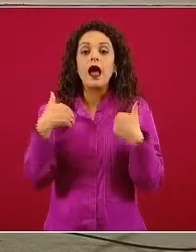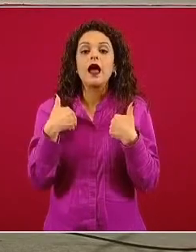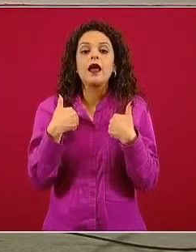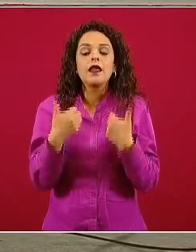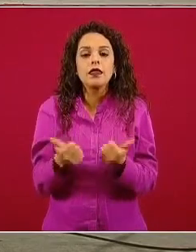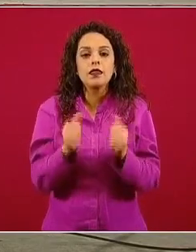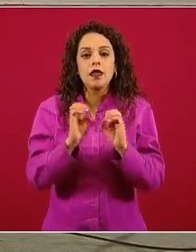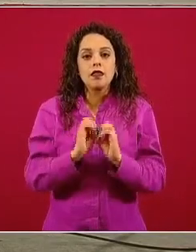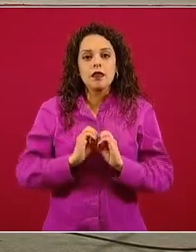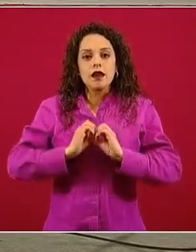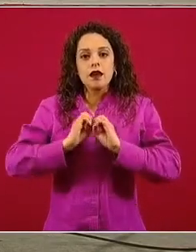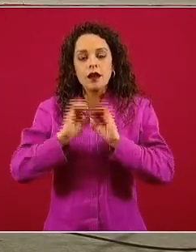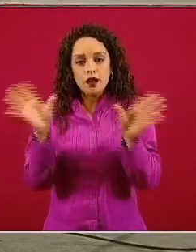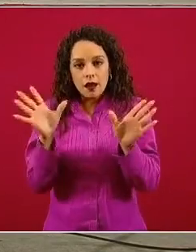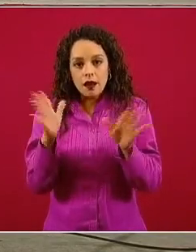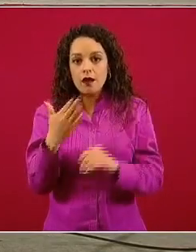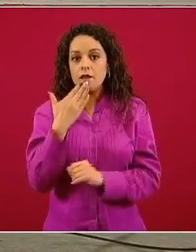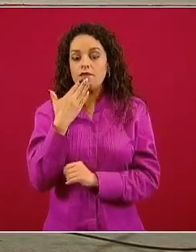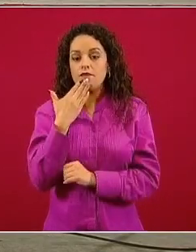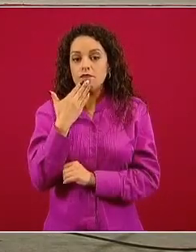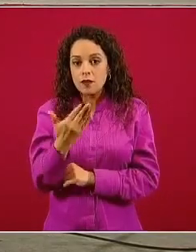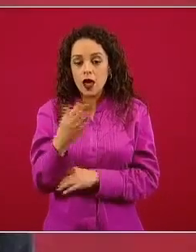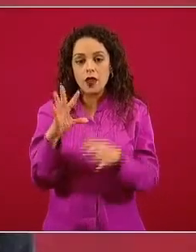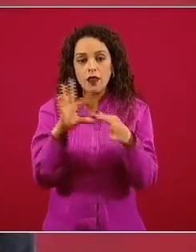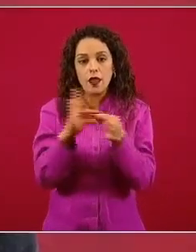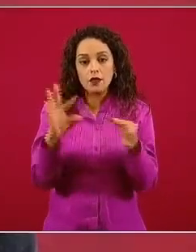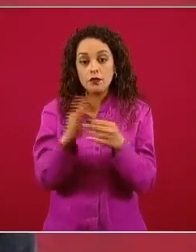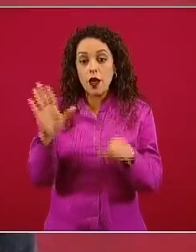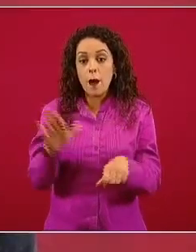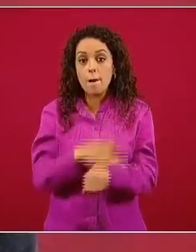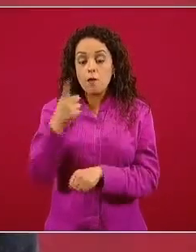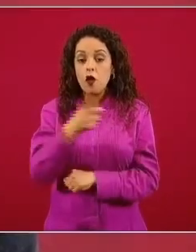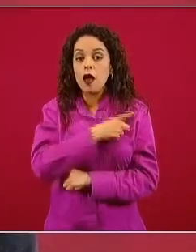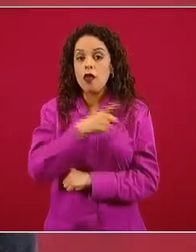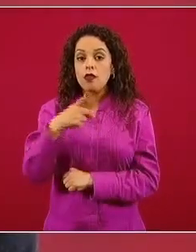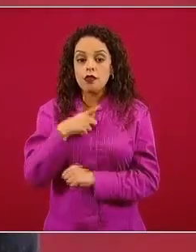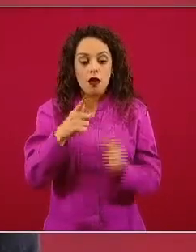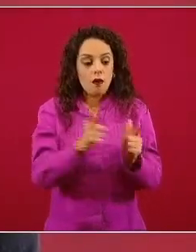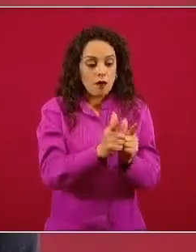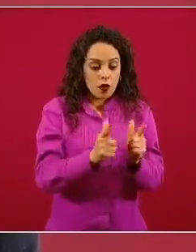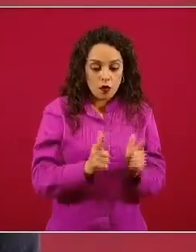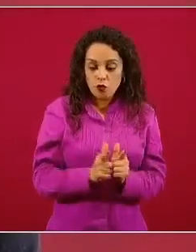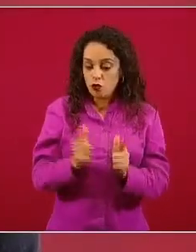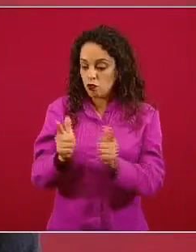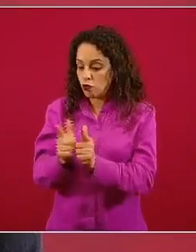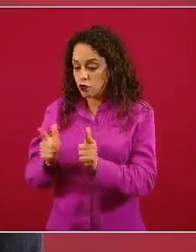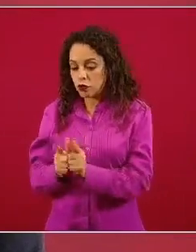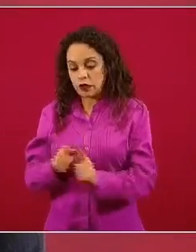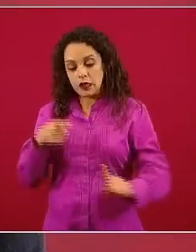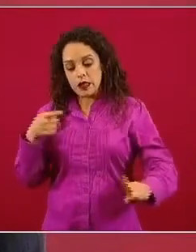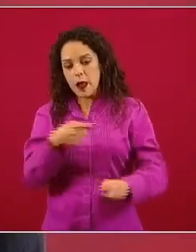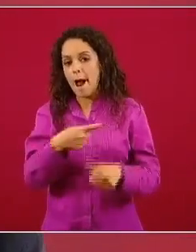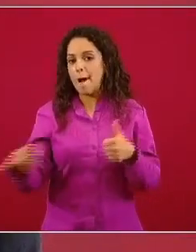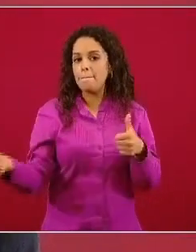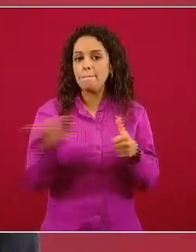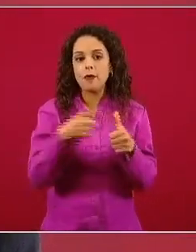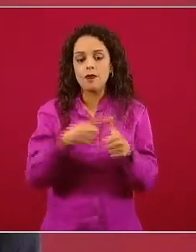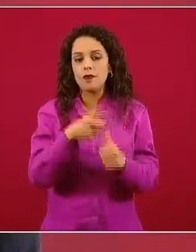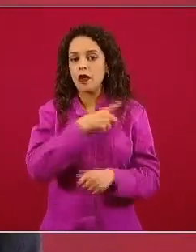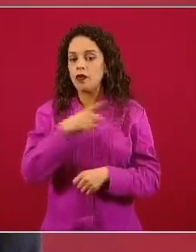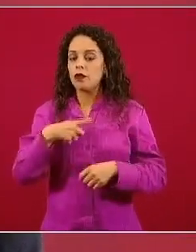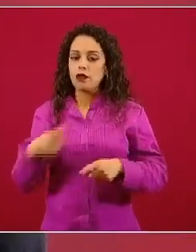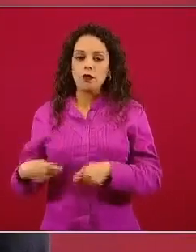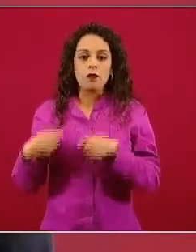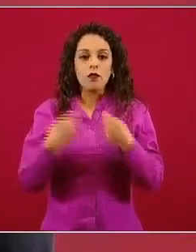explicarles el porqué de la priorización, por qué debe haber grupos que en su momento deben primero de recibir